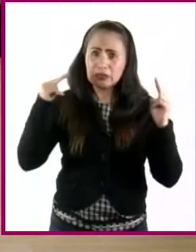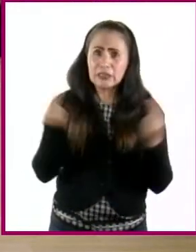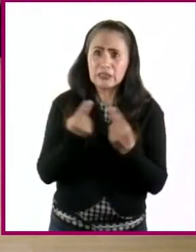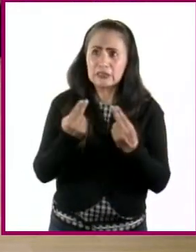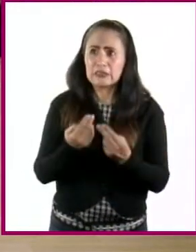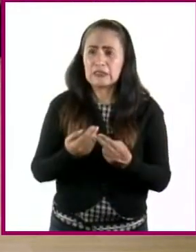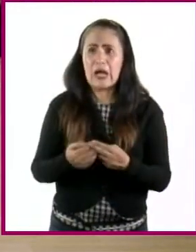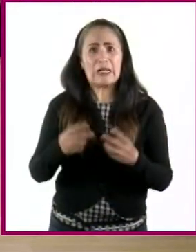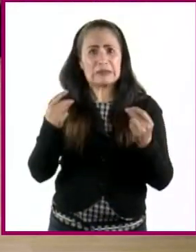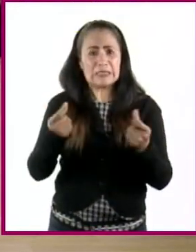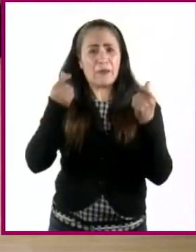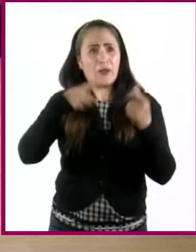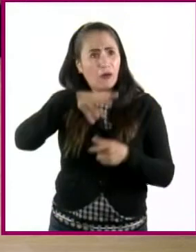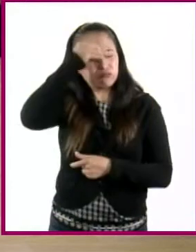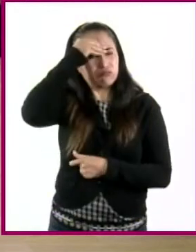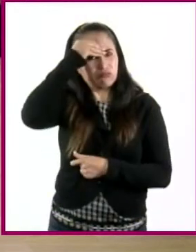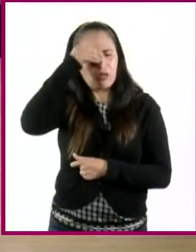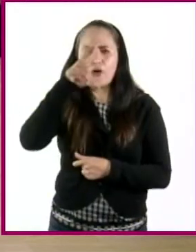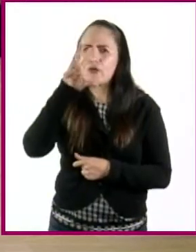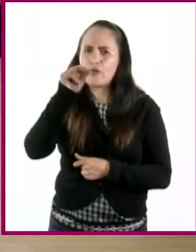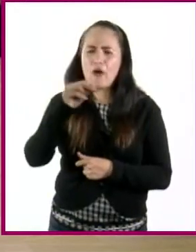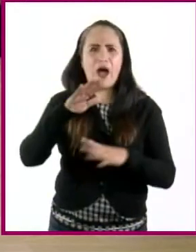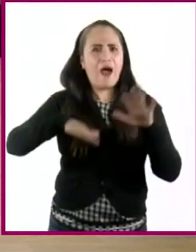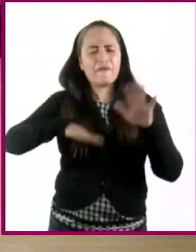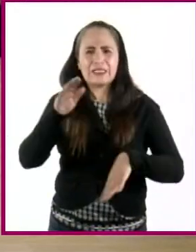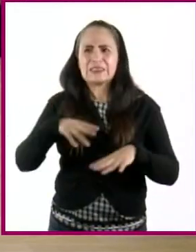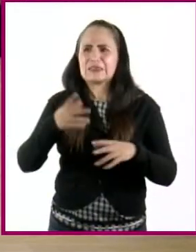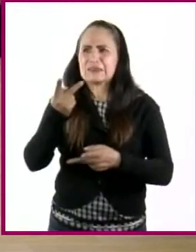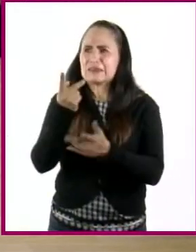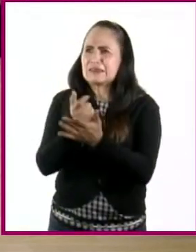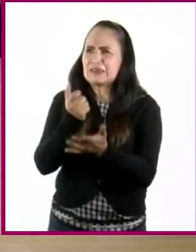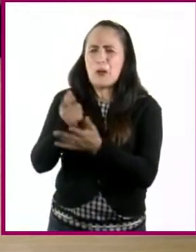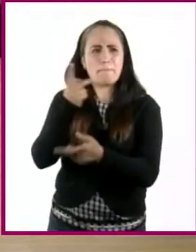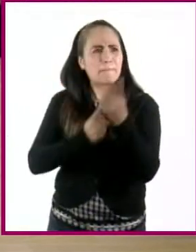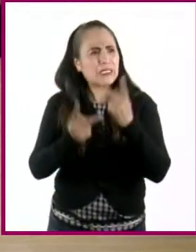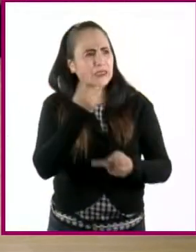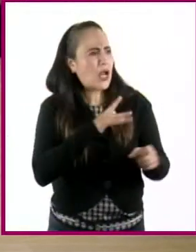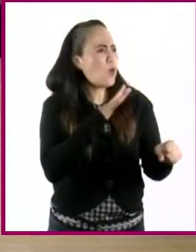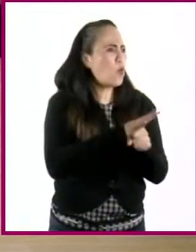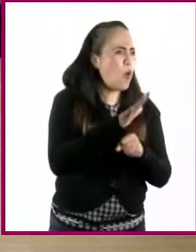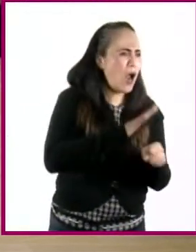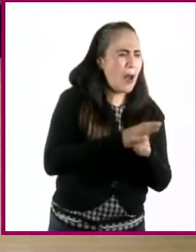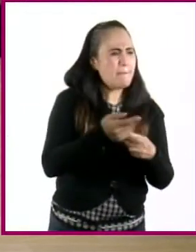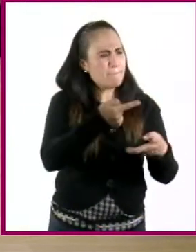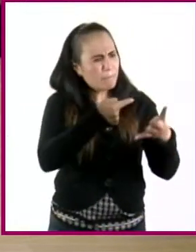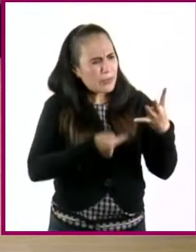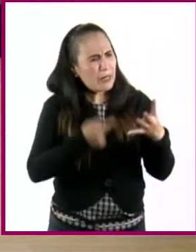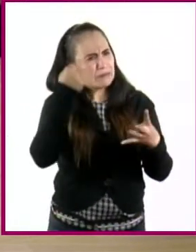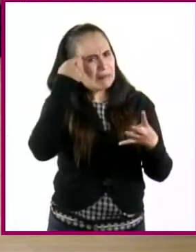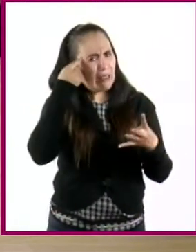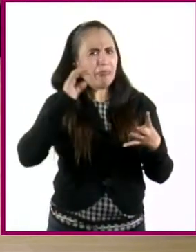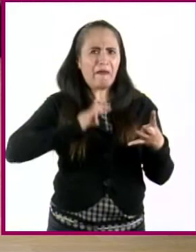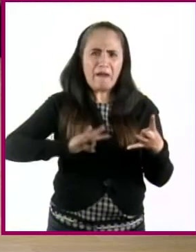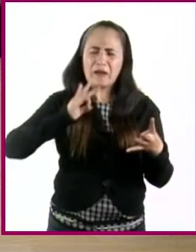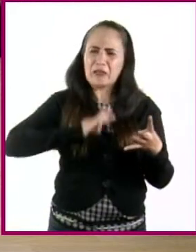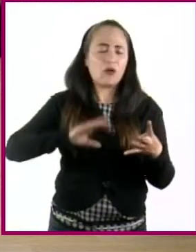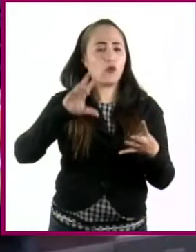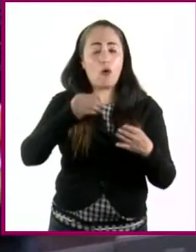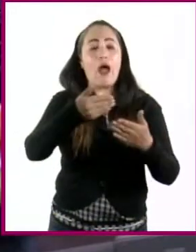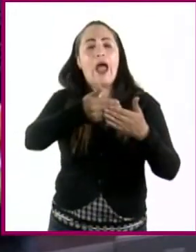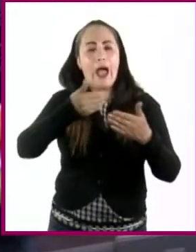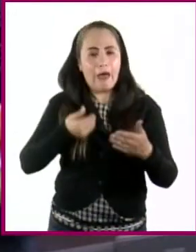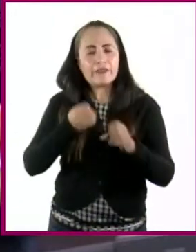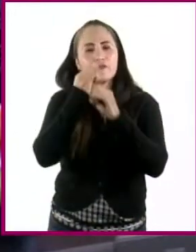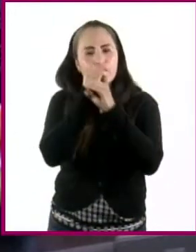cómo funcionan. En el momento uno necesita el dinero y no estás viendo cuál es el mejor crédito. Por eso es necesario estar bien